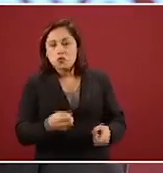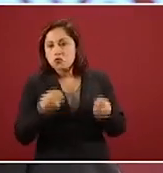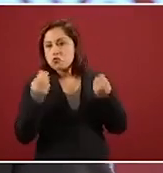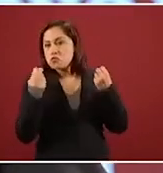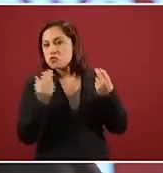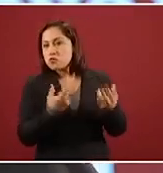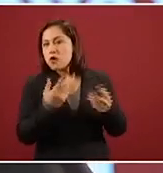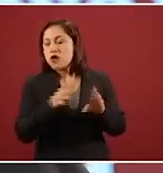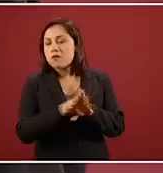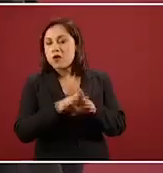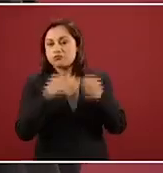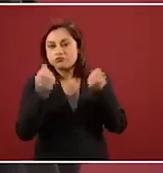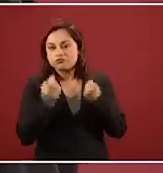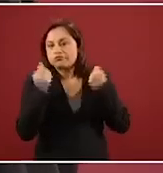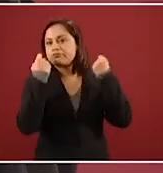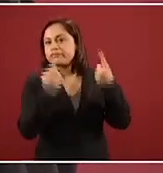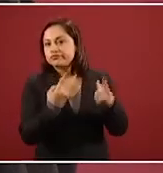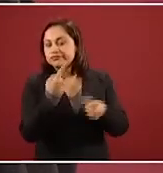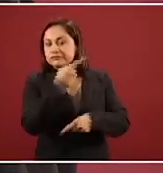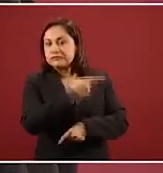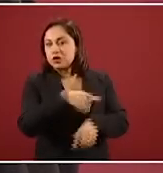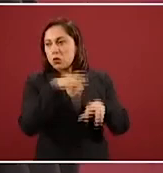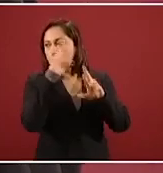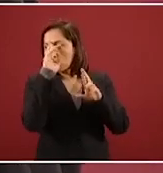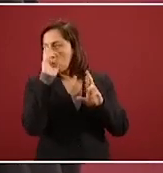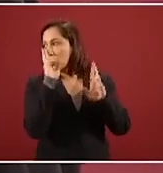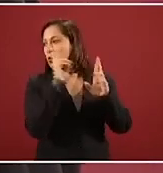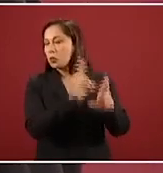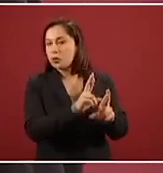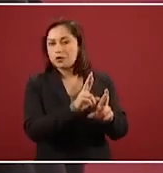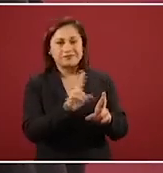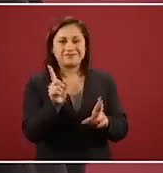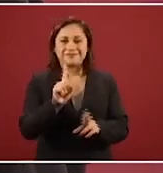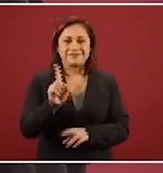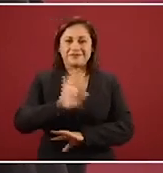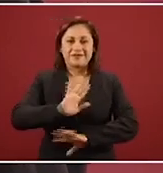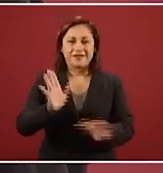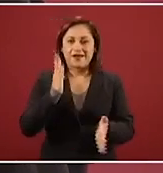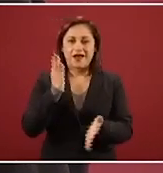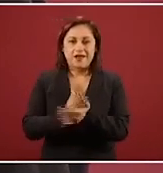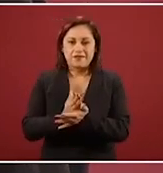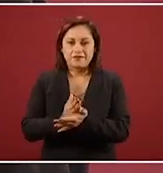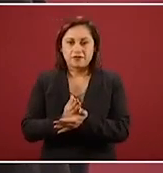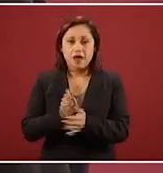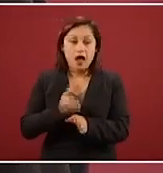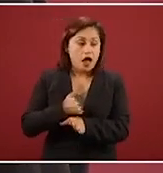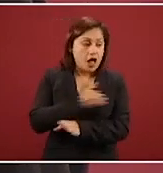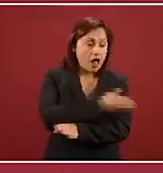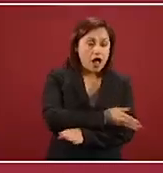Antes robaban y ni siquiera perdían su respetabilidad.